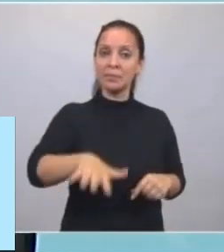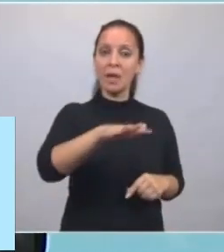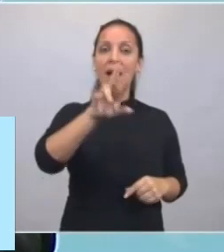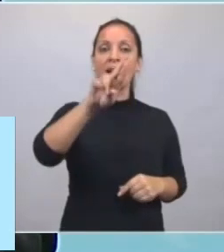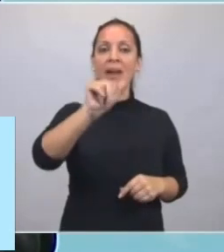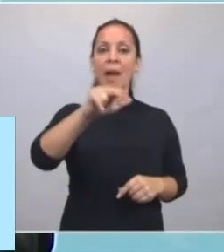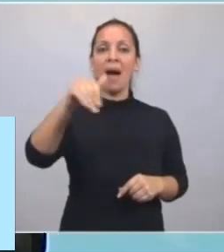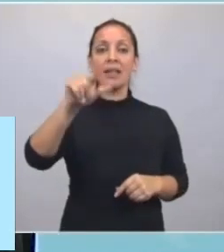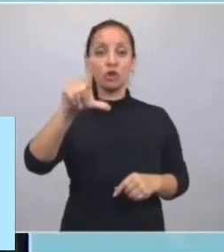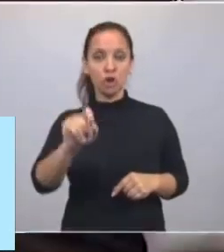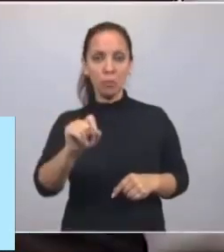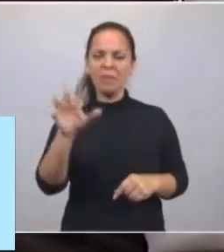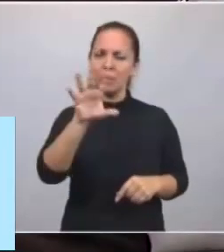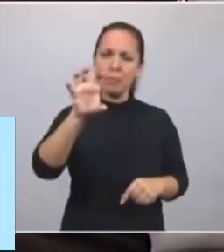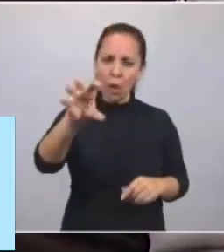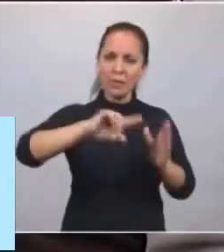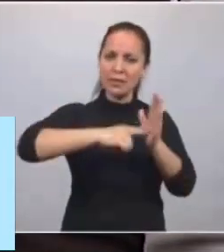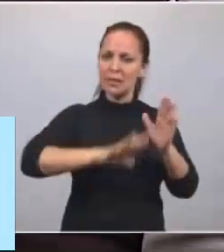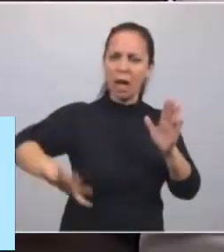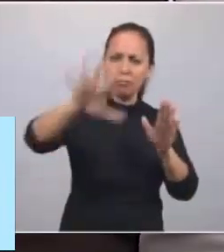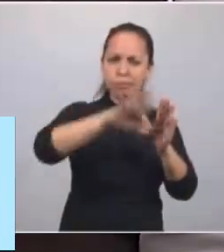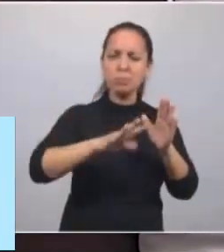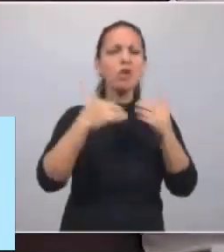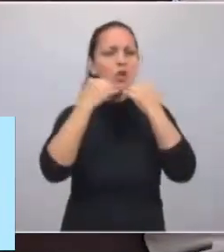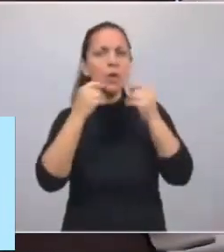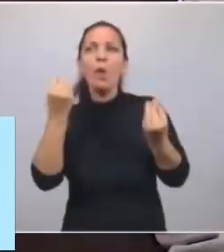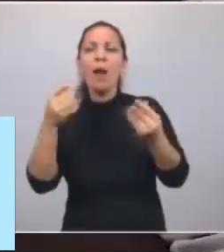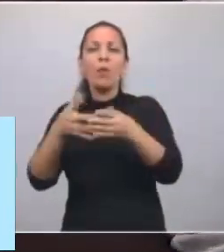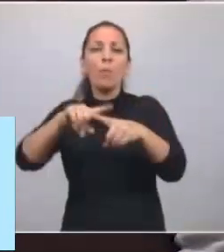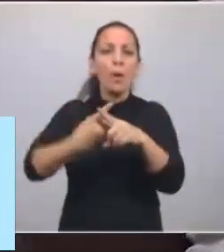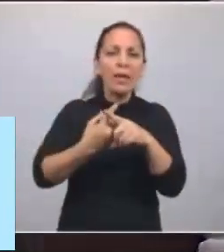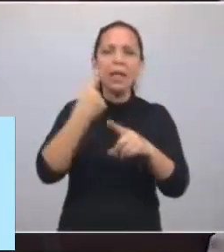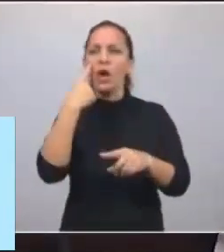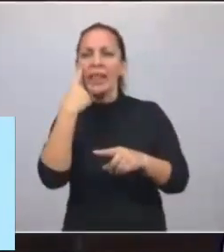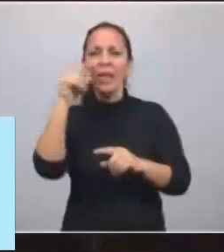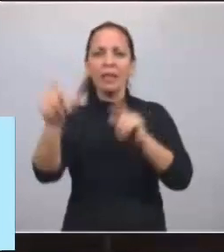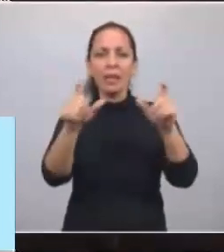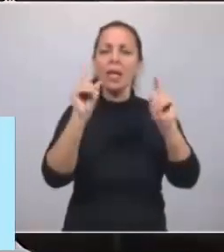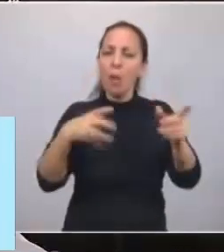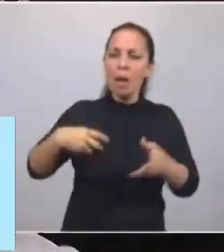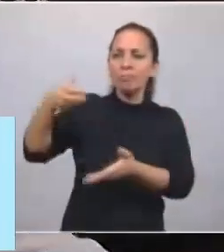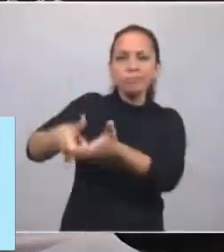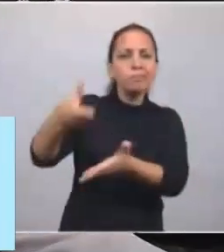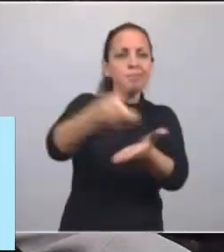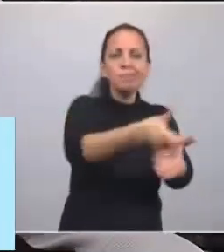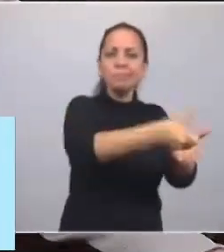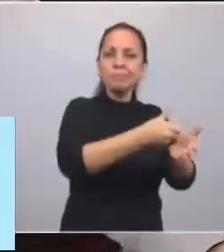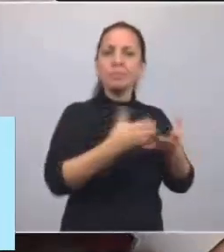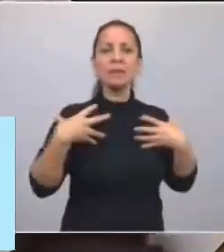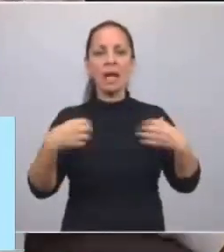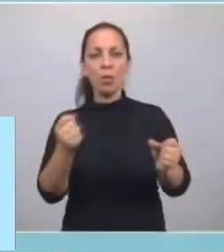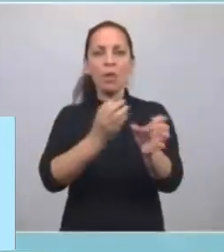toda la provincia de Buenos Aires Más allá del color del intendente invertimos en salud invertimos en educación invertimos en